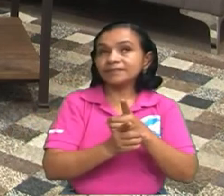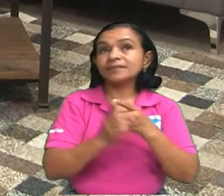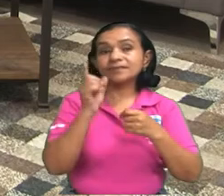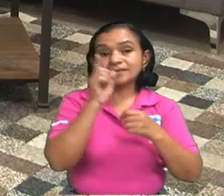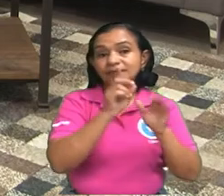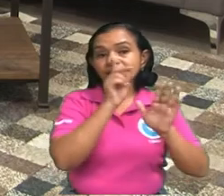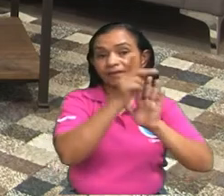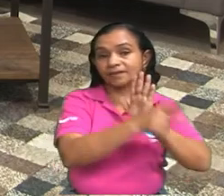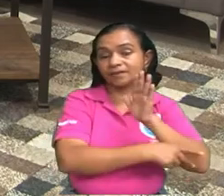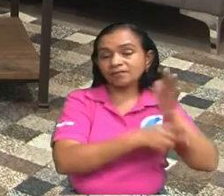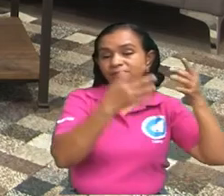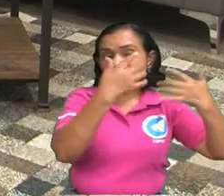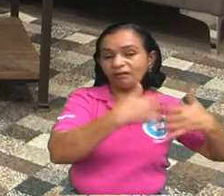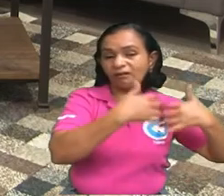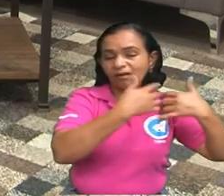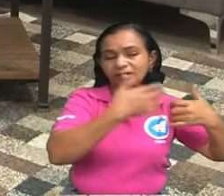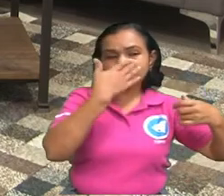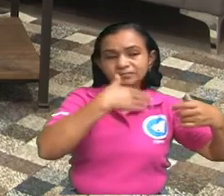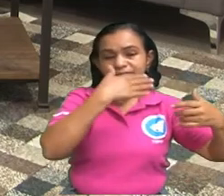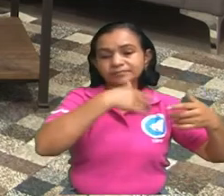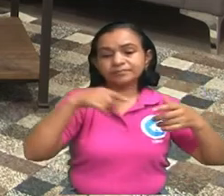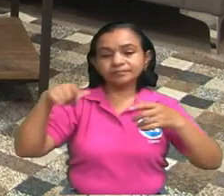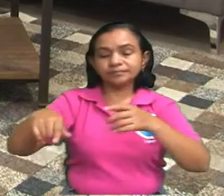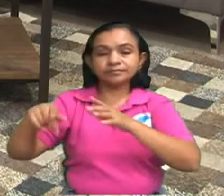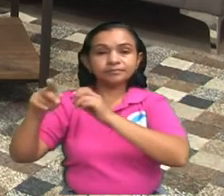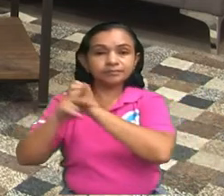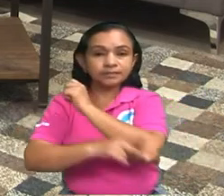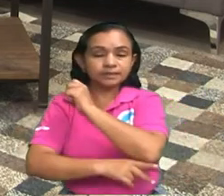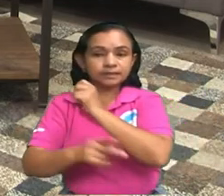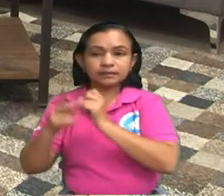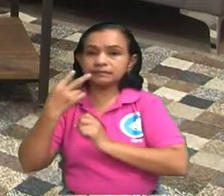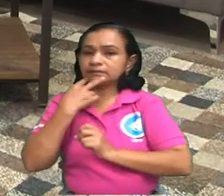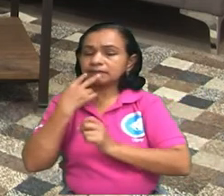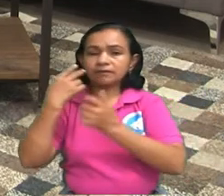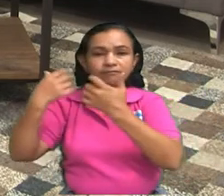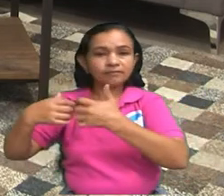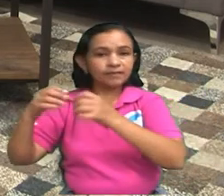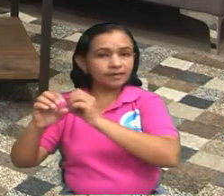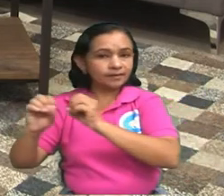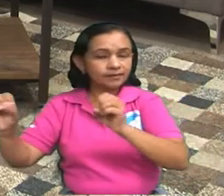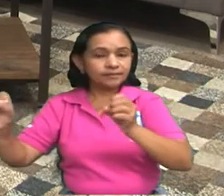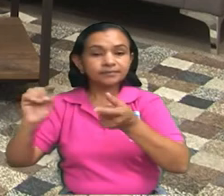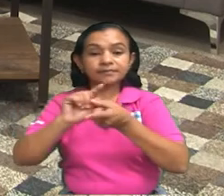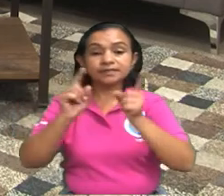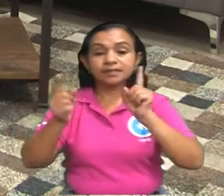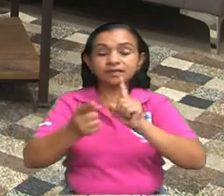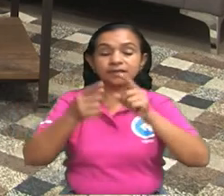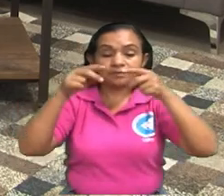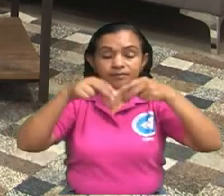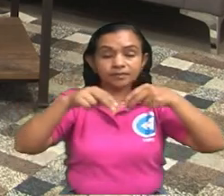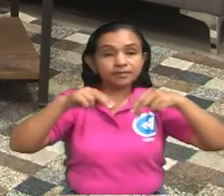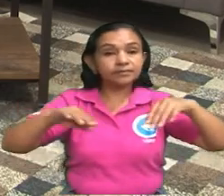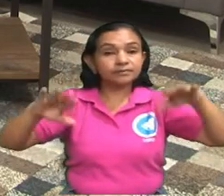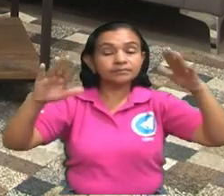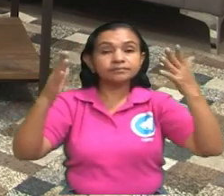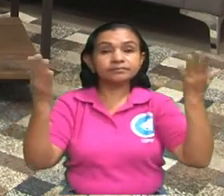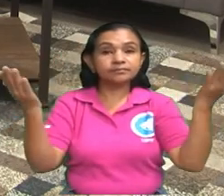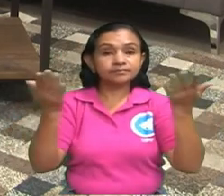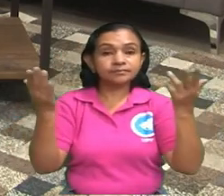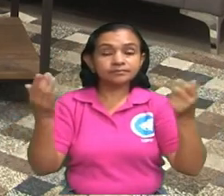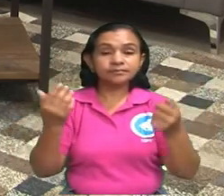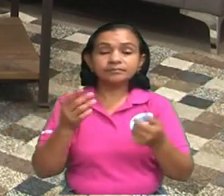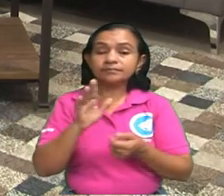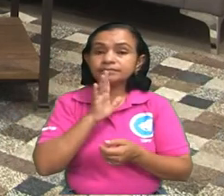los países industrializados con nuestros países alrededor del cambio climático. Todos